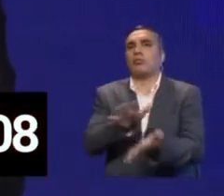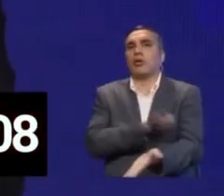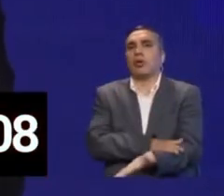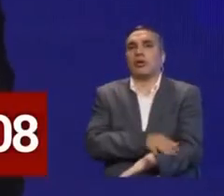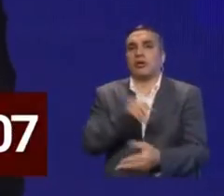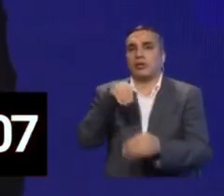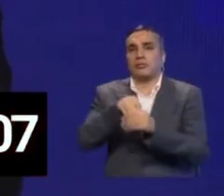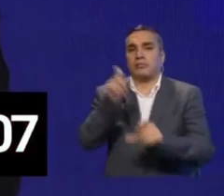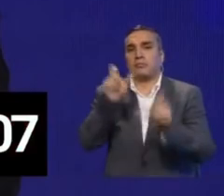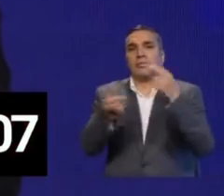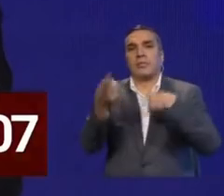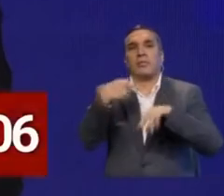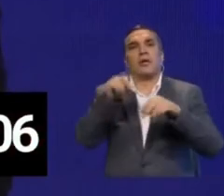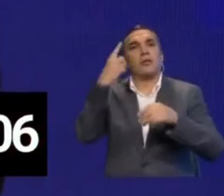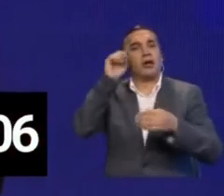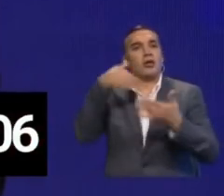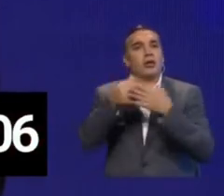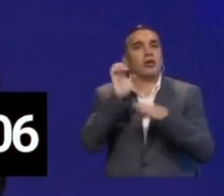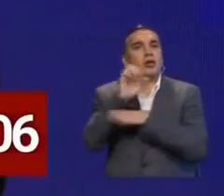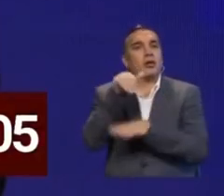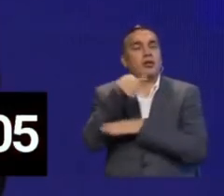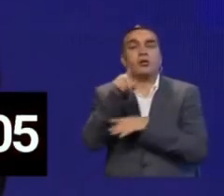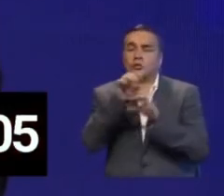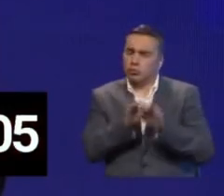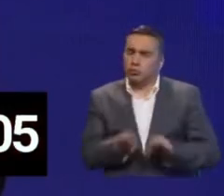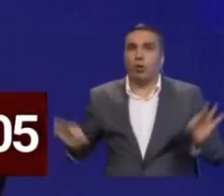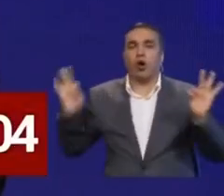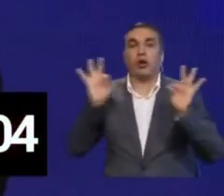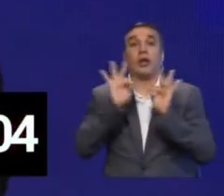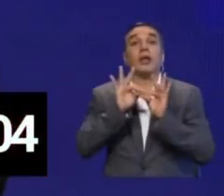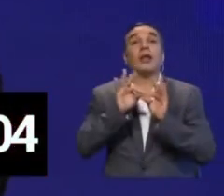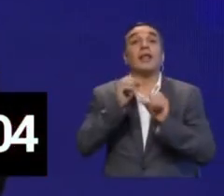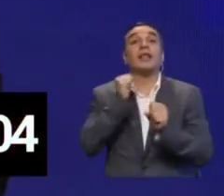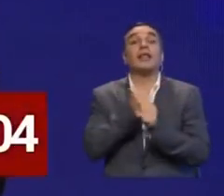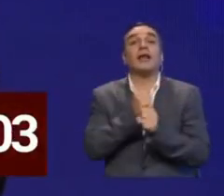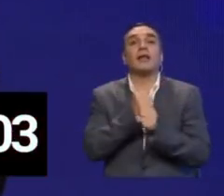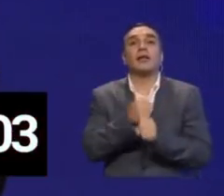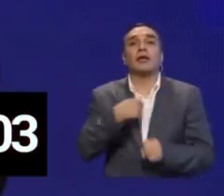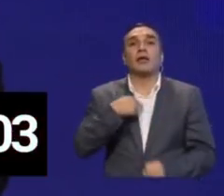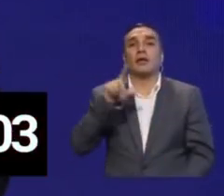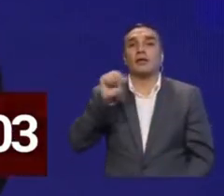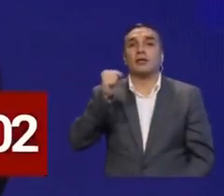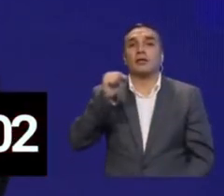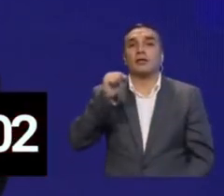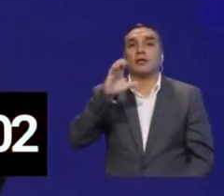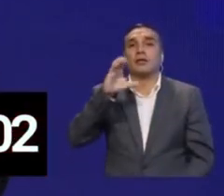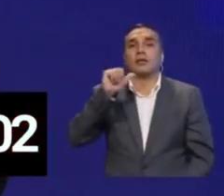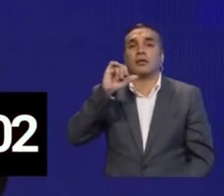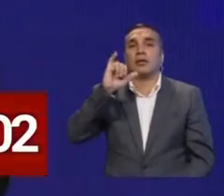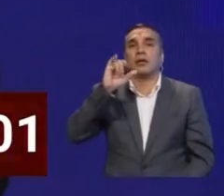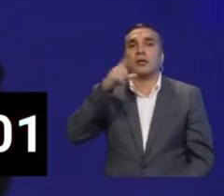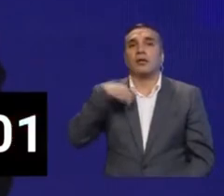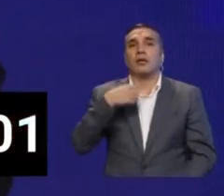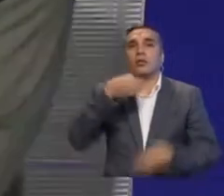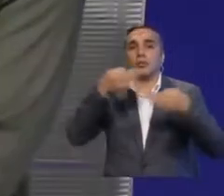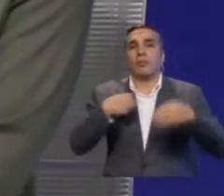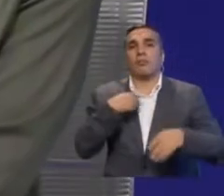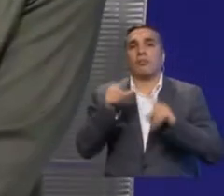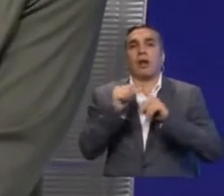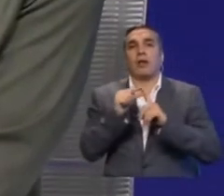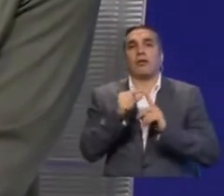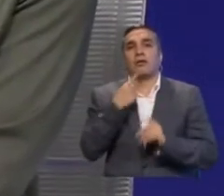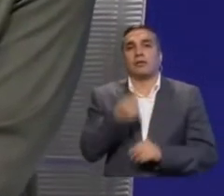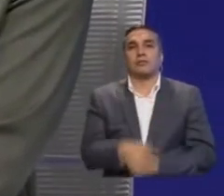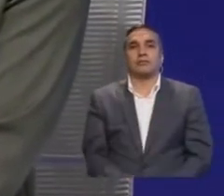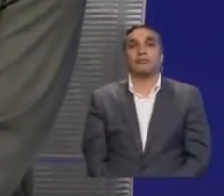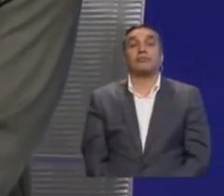de emprendimiento para los ecuatorianos. Eso será fundamental. Empleo. Soy Guillermo Celi y voy a cumplir mi palabra. Vamos